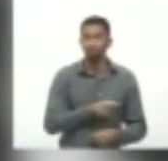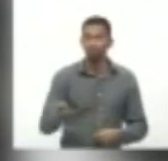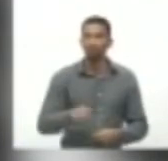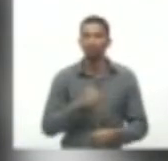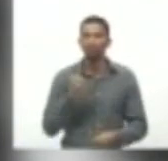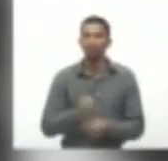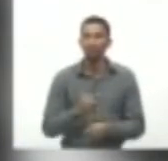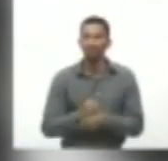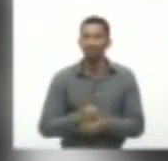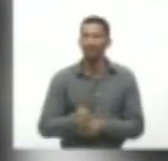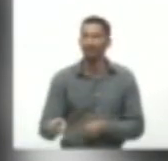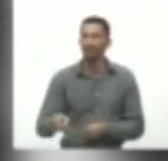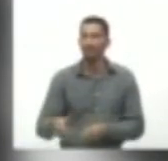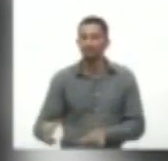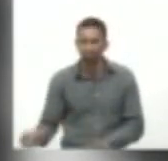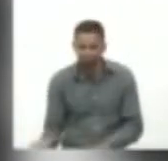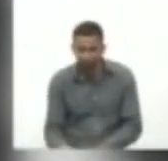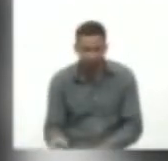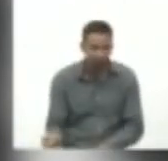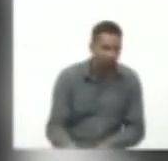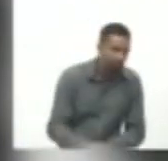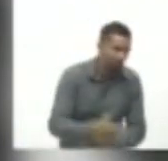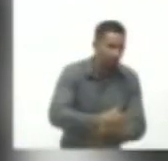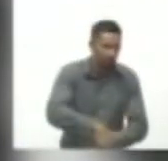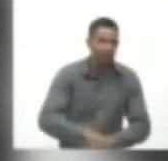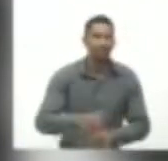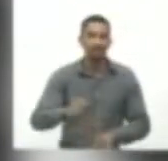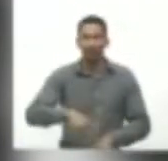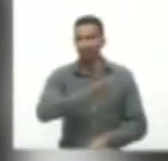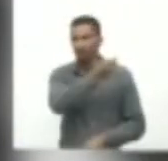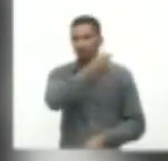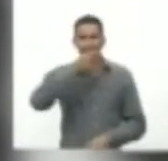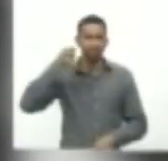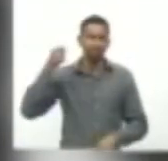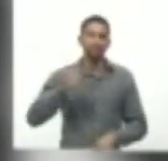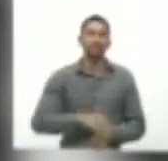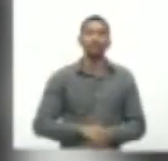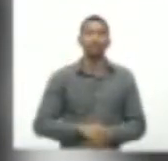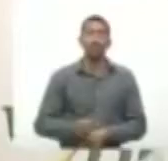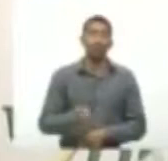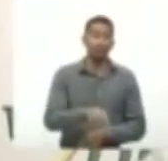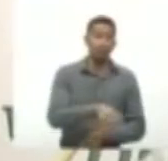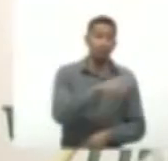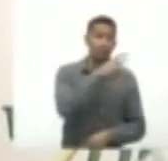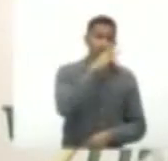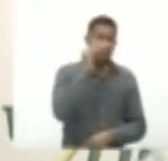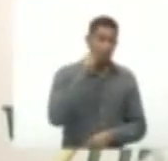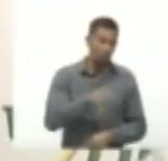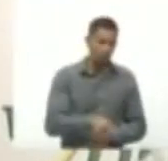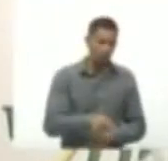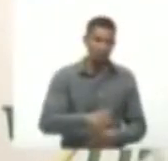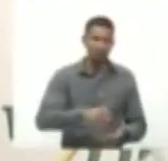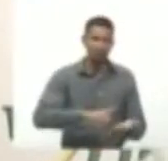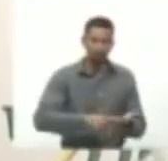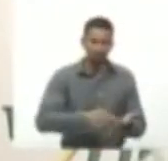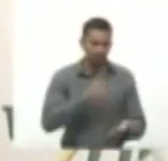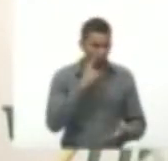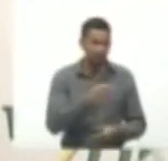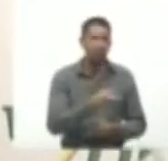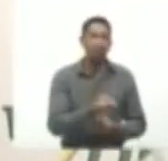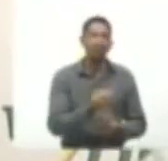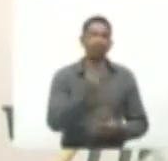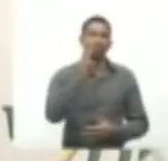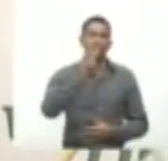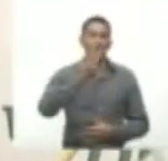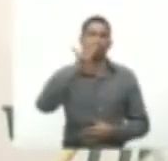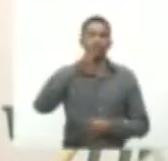reconocidos consumidores de drogas del sector. Recordemos que la víctima fue identificada como Marlon Mario Muñoz Cepeda, de 34 años.